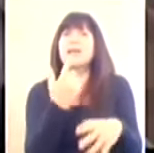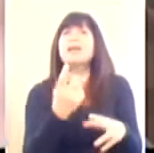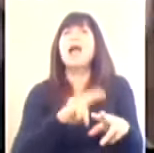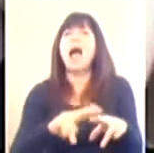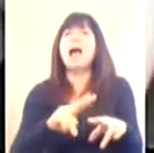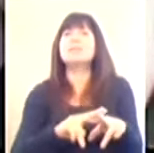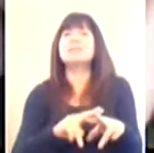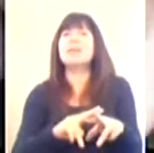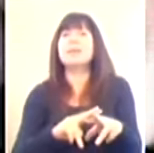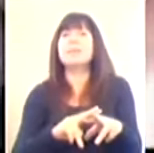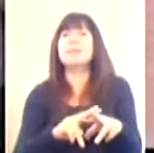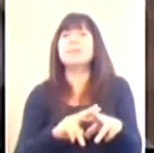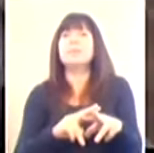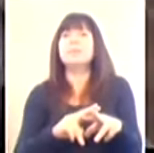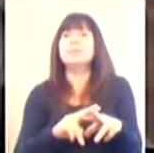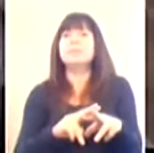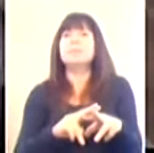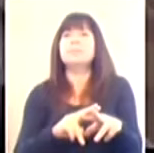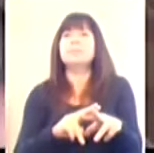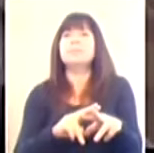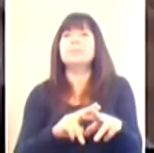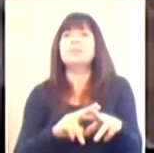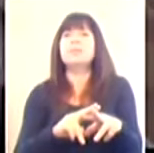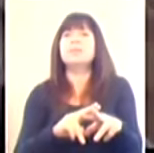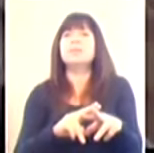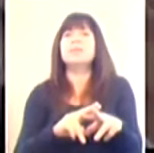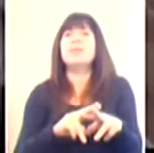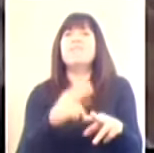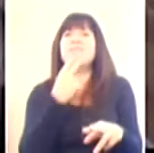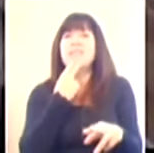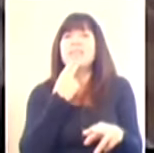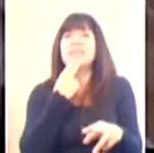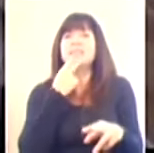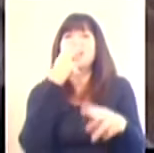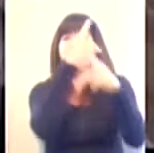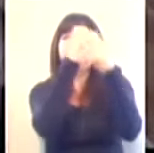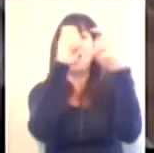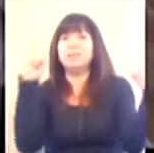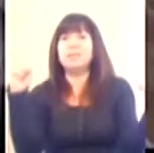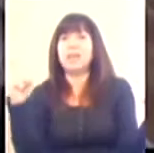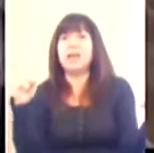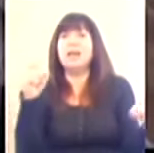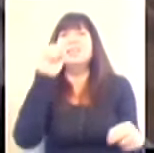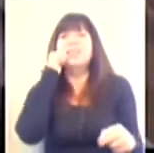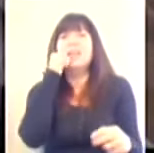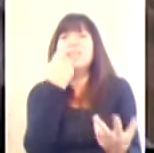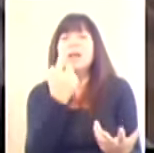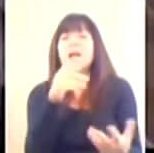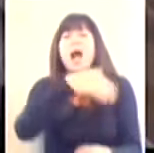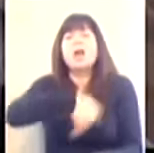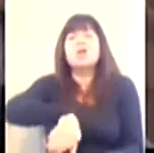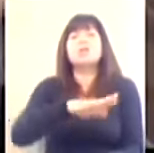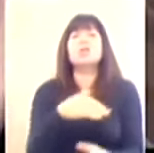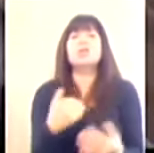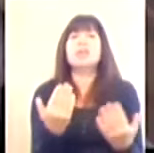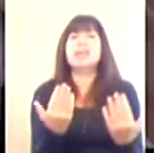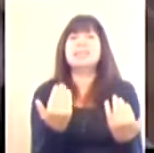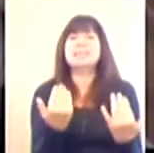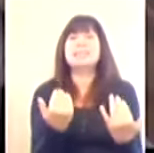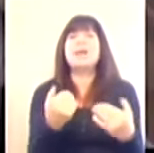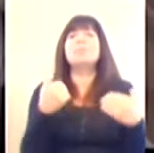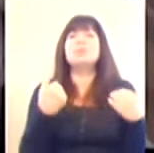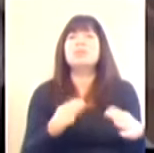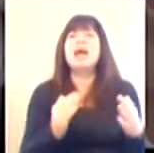que llevar vías eléctricas. ¿Qué significa eso? Que nosotros necesitamos que ya empiece a